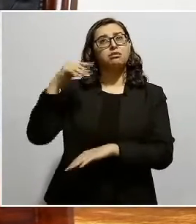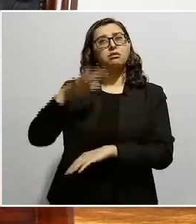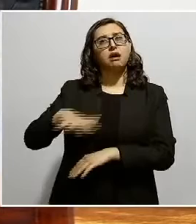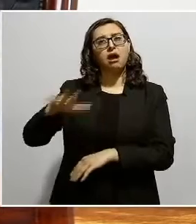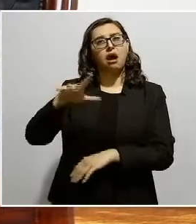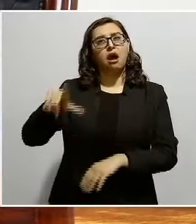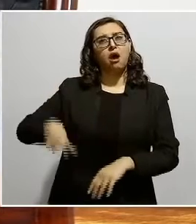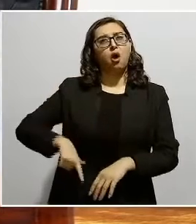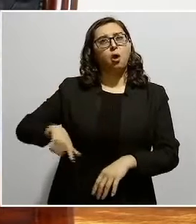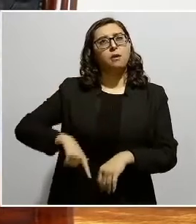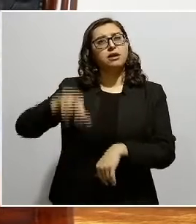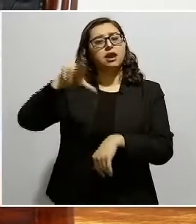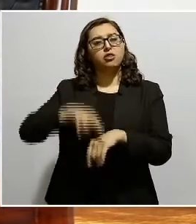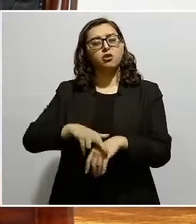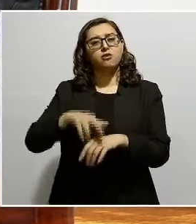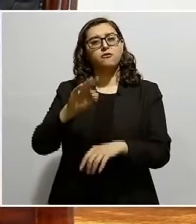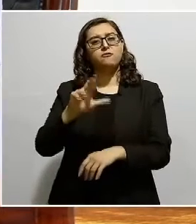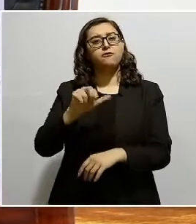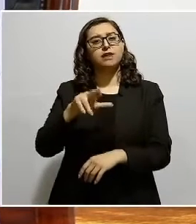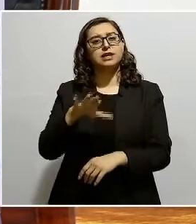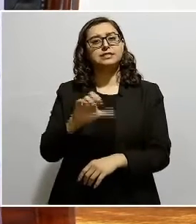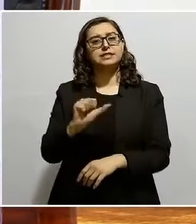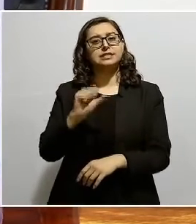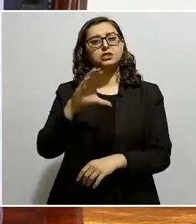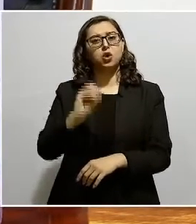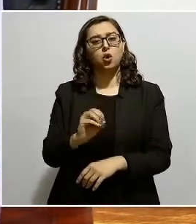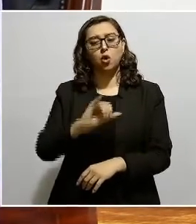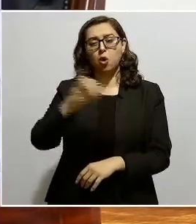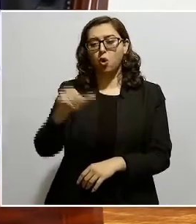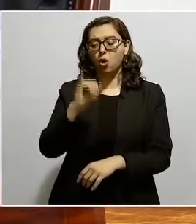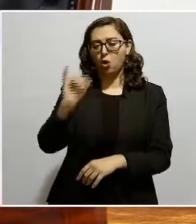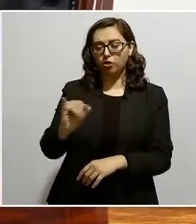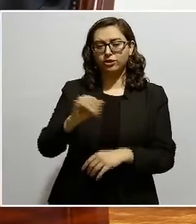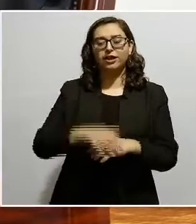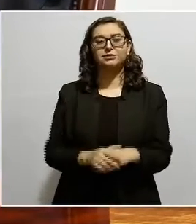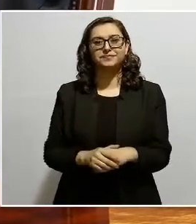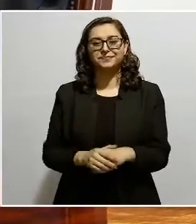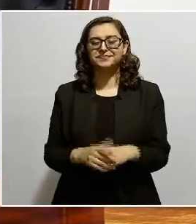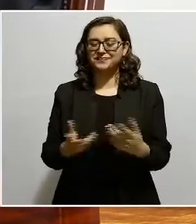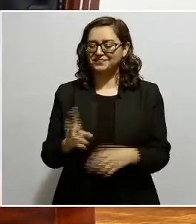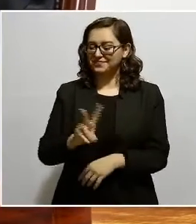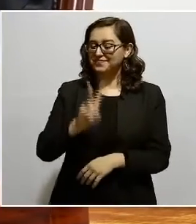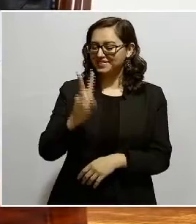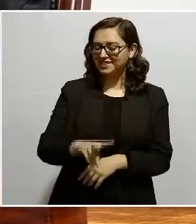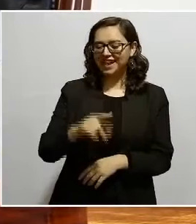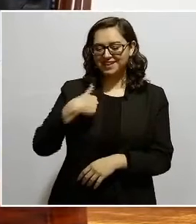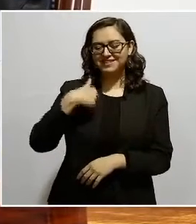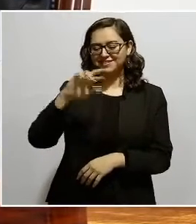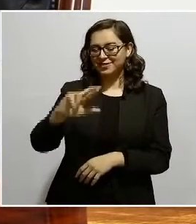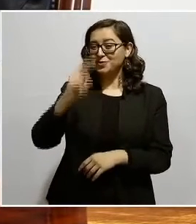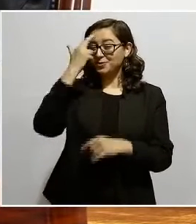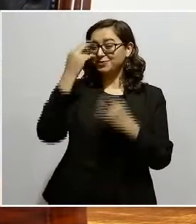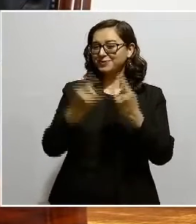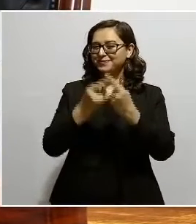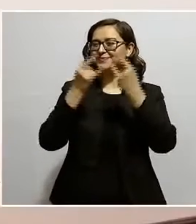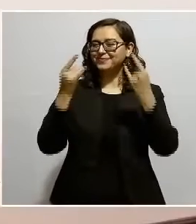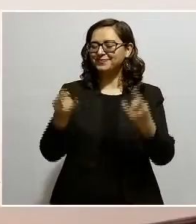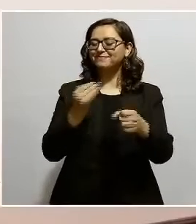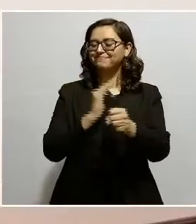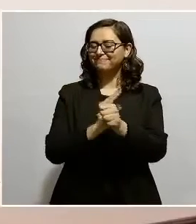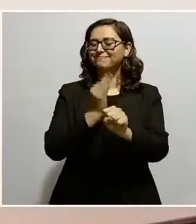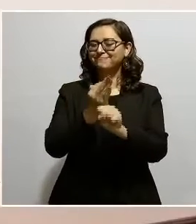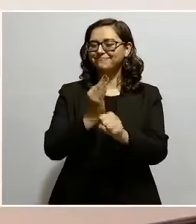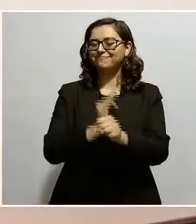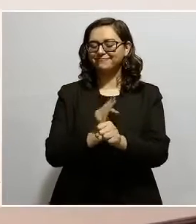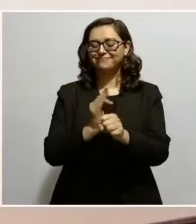Santamaría. Sobre la creación de este museo hay una anécdota graciosa e importante.